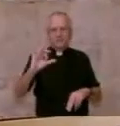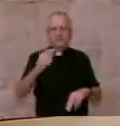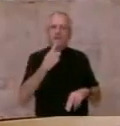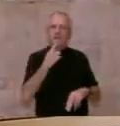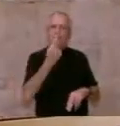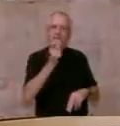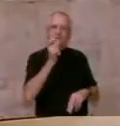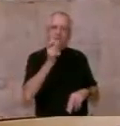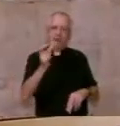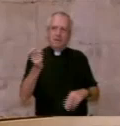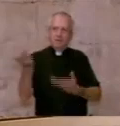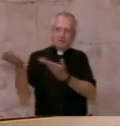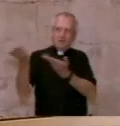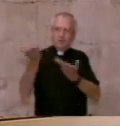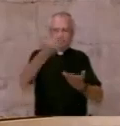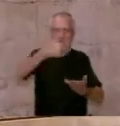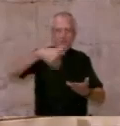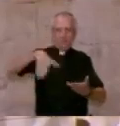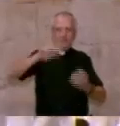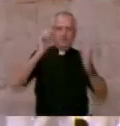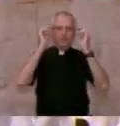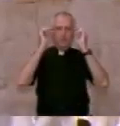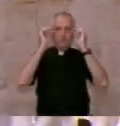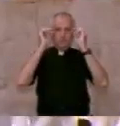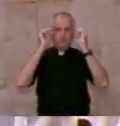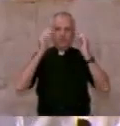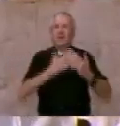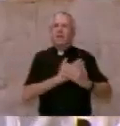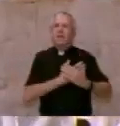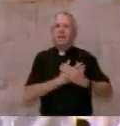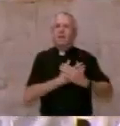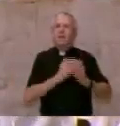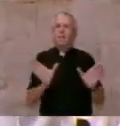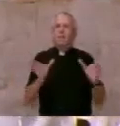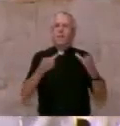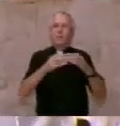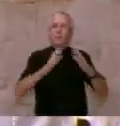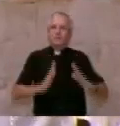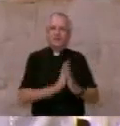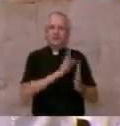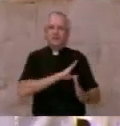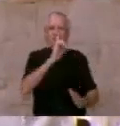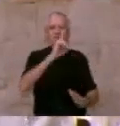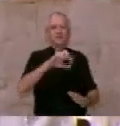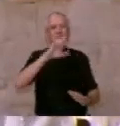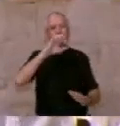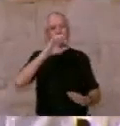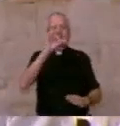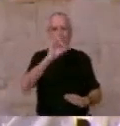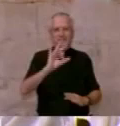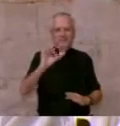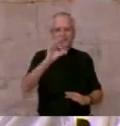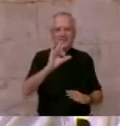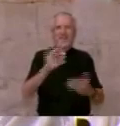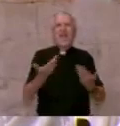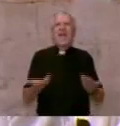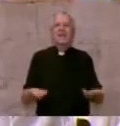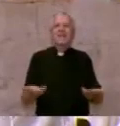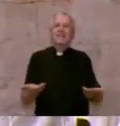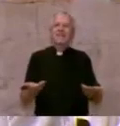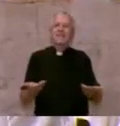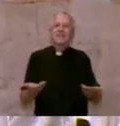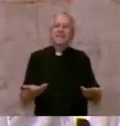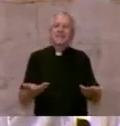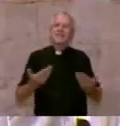palabra a los asistentes. Querido pueblo santo de Dios, querido obispo Sergi, he aquí que